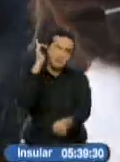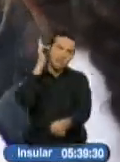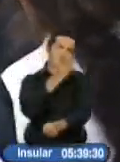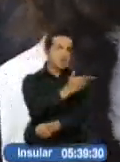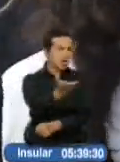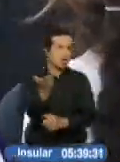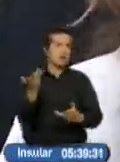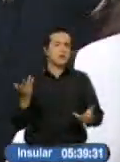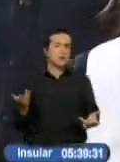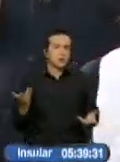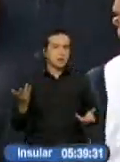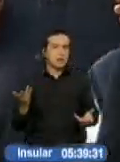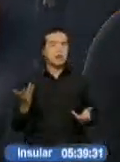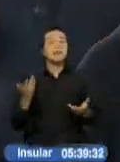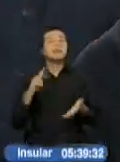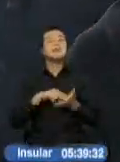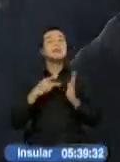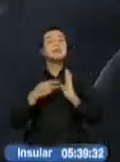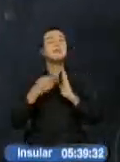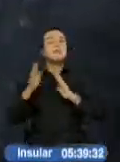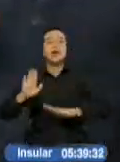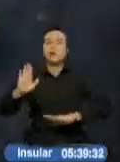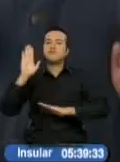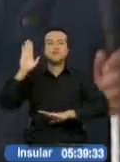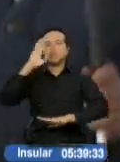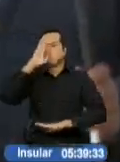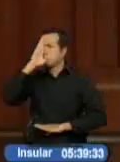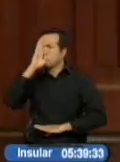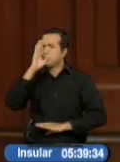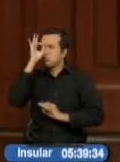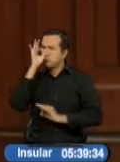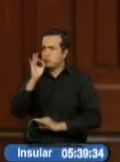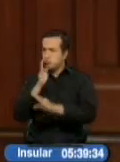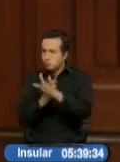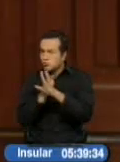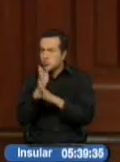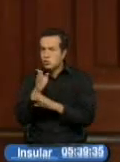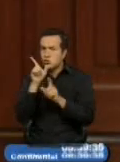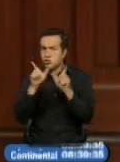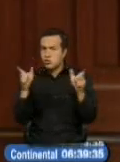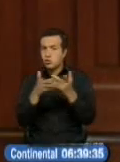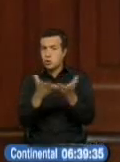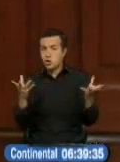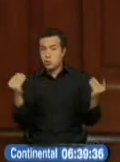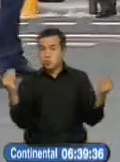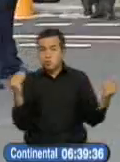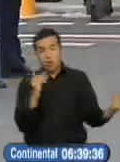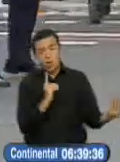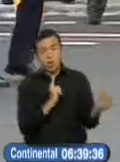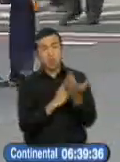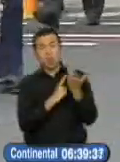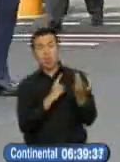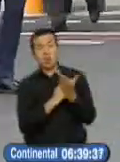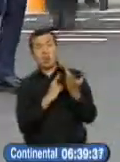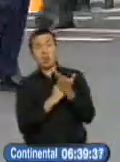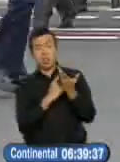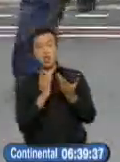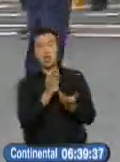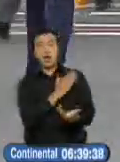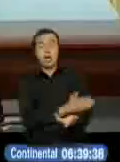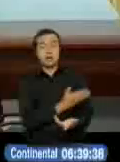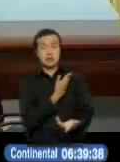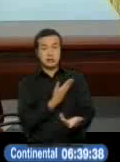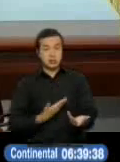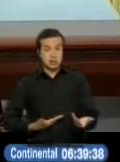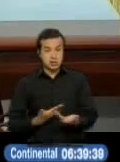Estado, eso garantizará un verdadero compromiso de lealtad con la ciudadanía y el país, rechazando así las críticas que se han presentado en su contra por parte de su antecesor en el